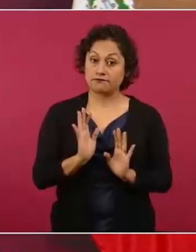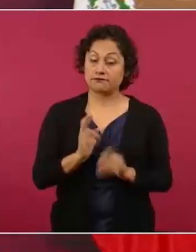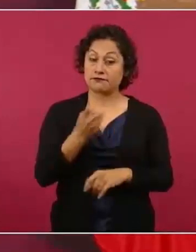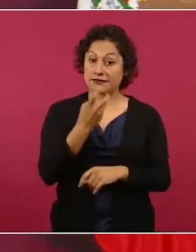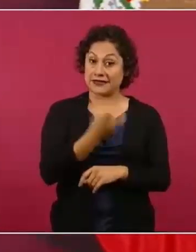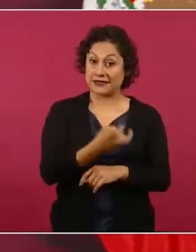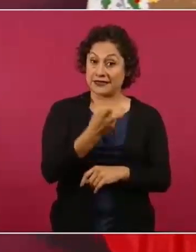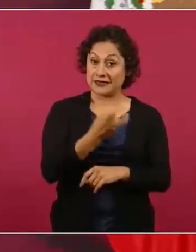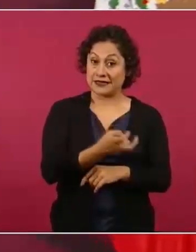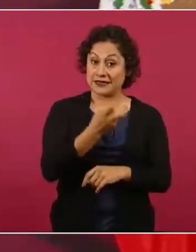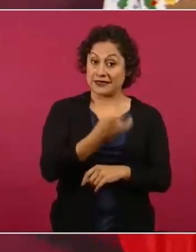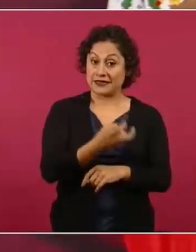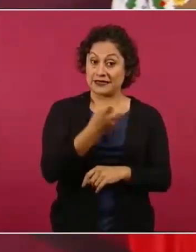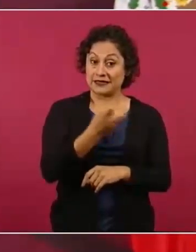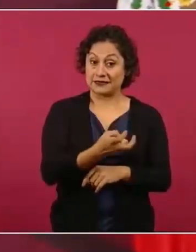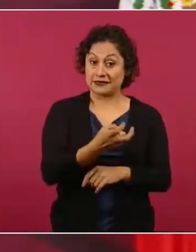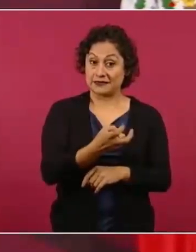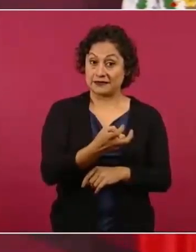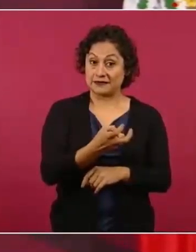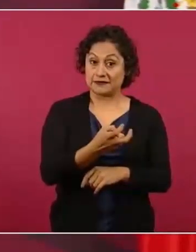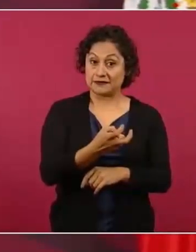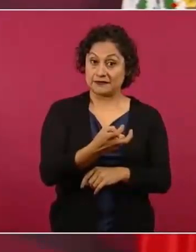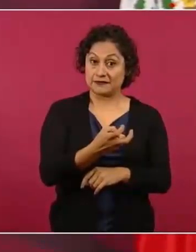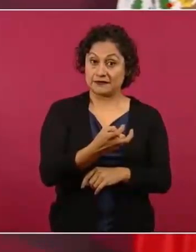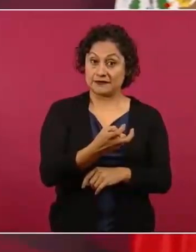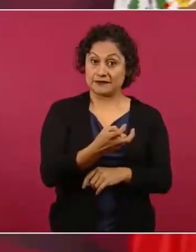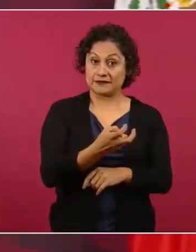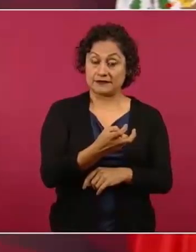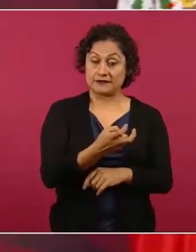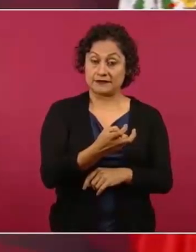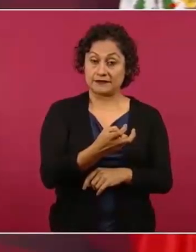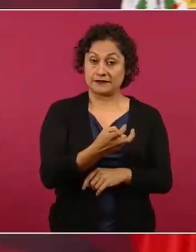propósitos nada